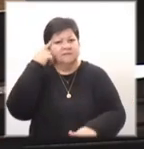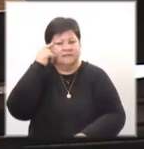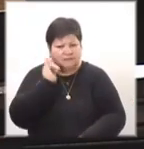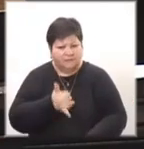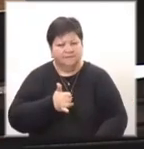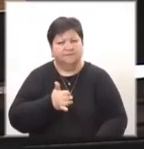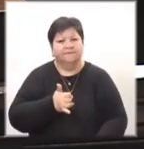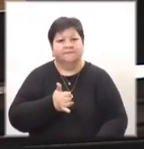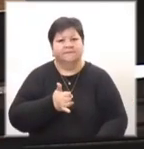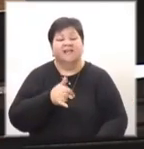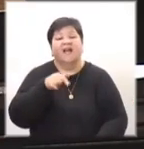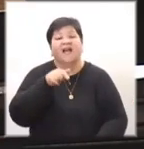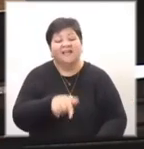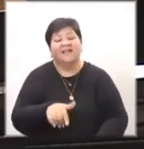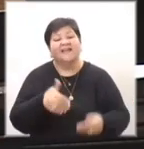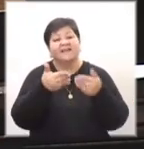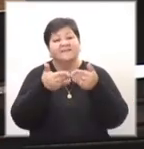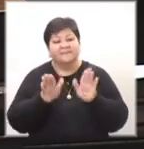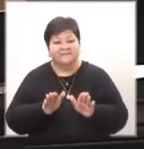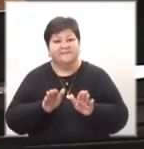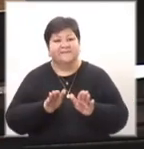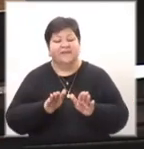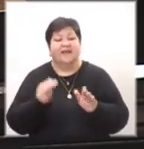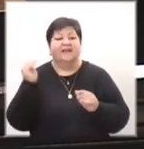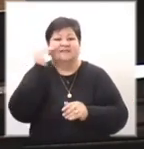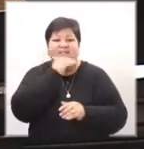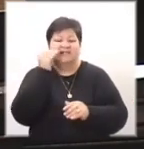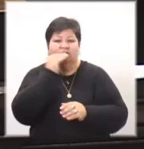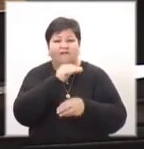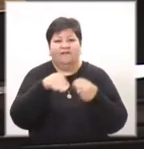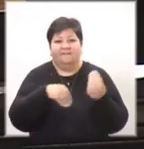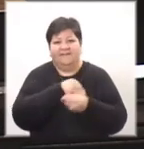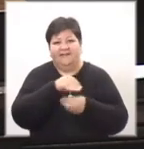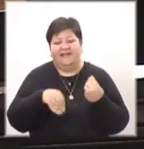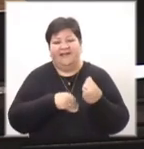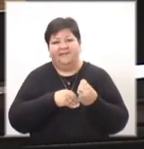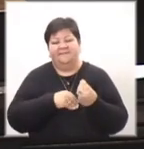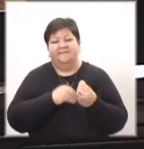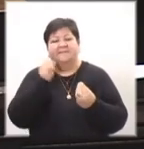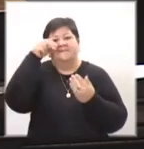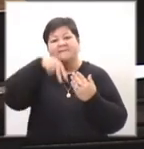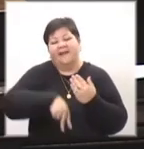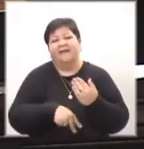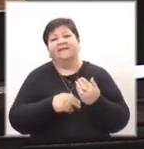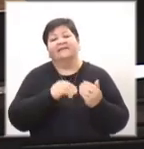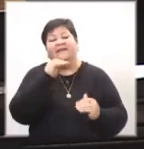y allí nació la asignación familiar del Plan de Equidad.